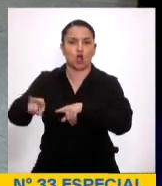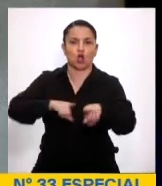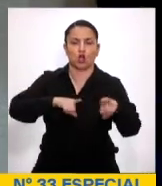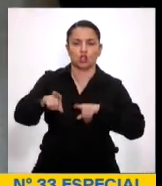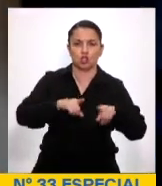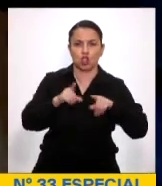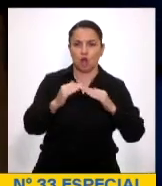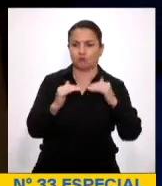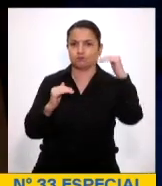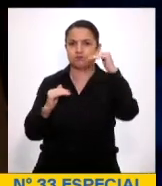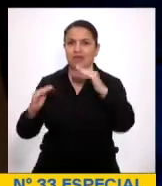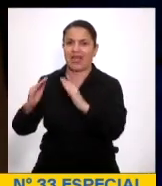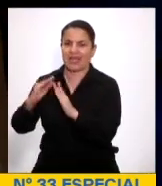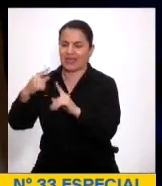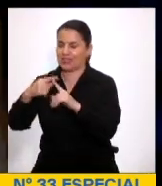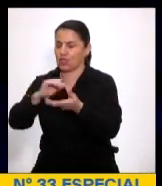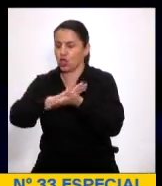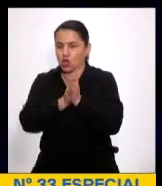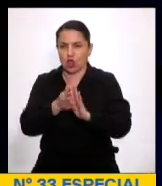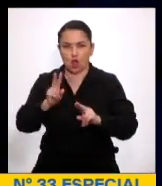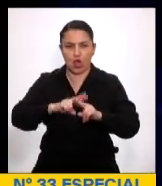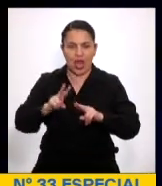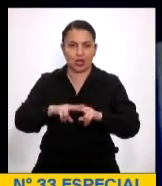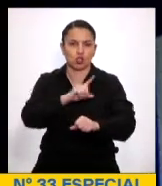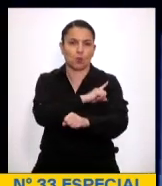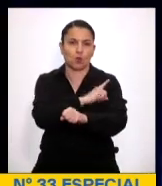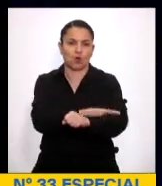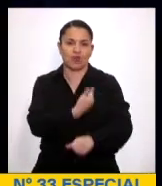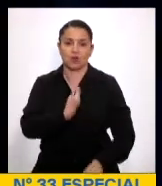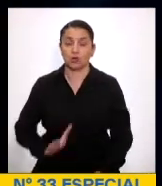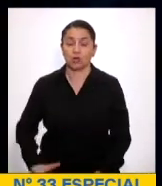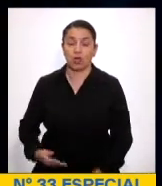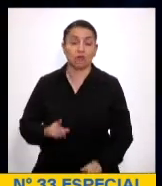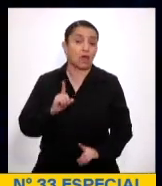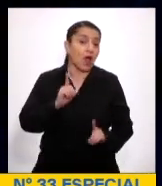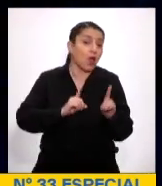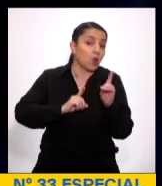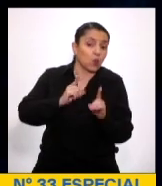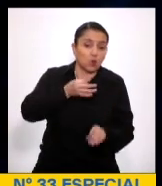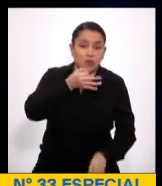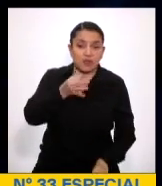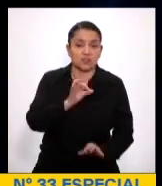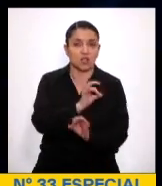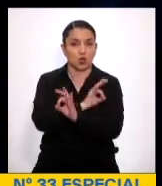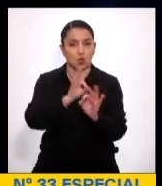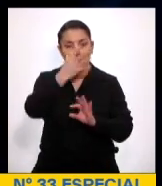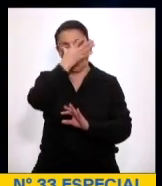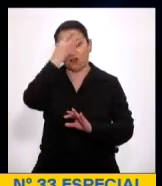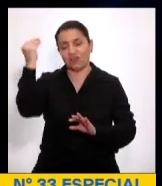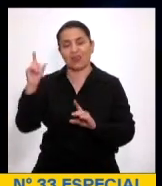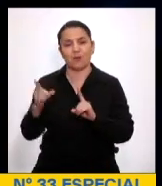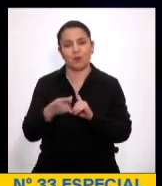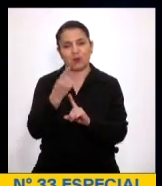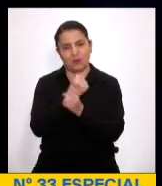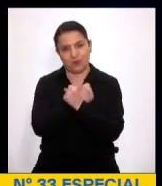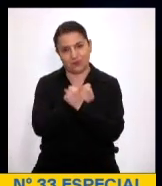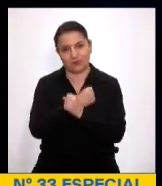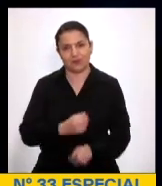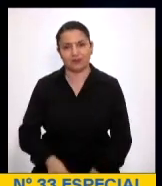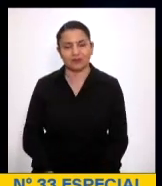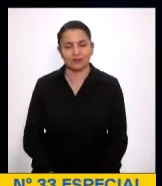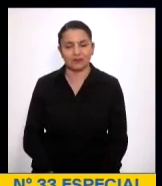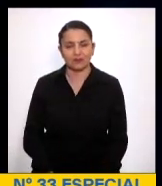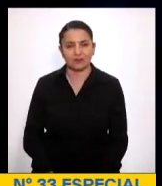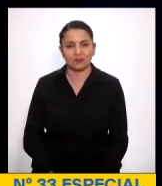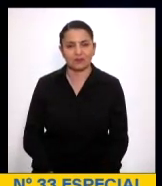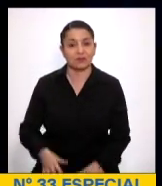todos los actos del poder ejecutivo como alguien dice nunca se olvida el primer amor Pese a